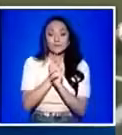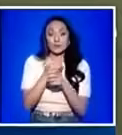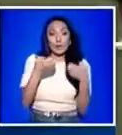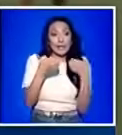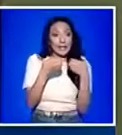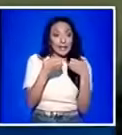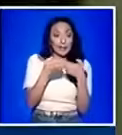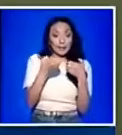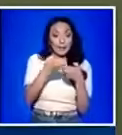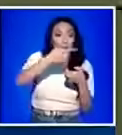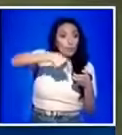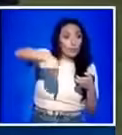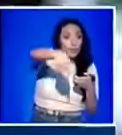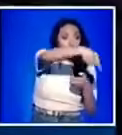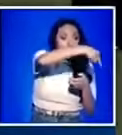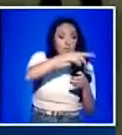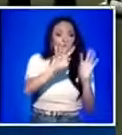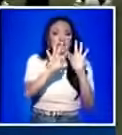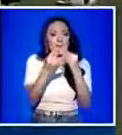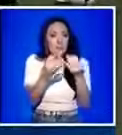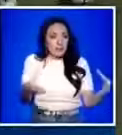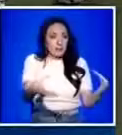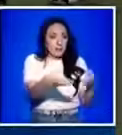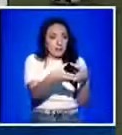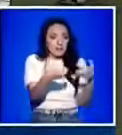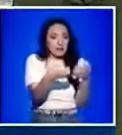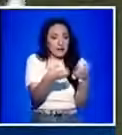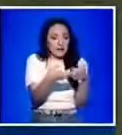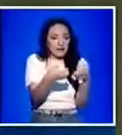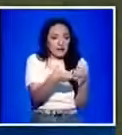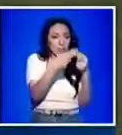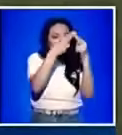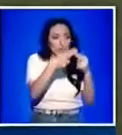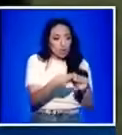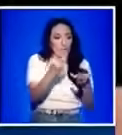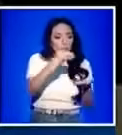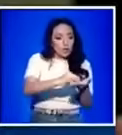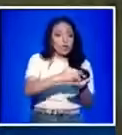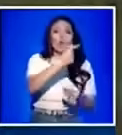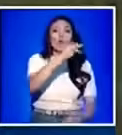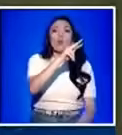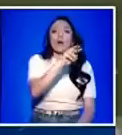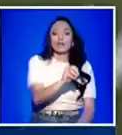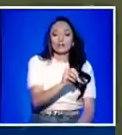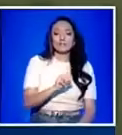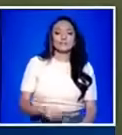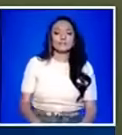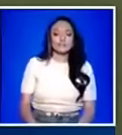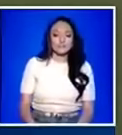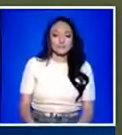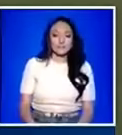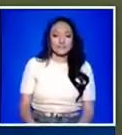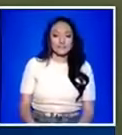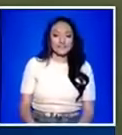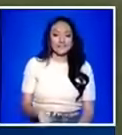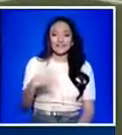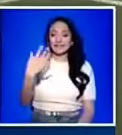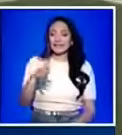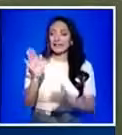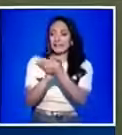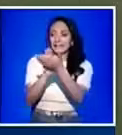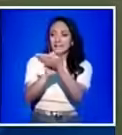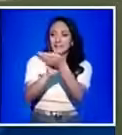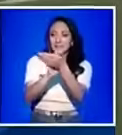equipo con la familia y llevar lo más lindo el nombre de nuestro cantón. Atención, va a cobrar el tiro